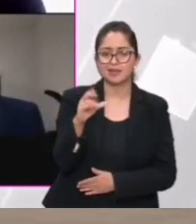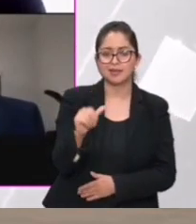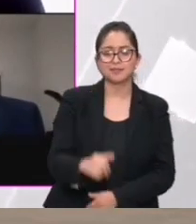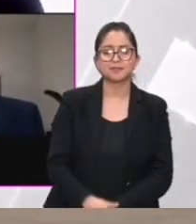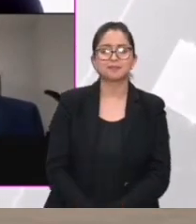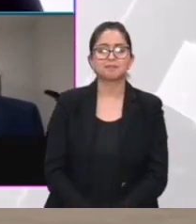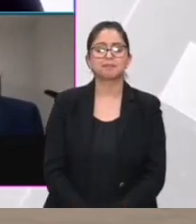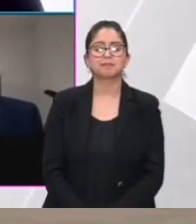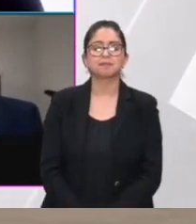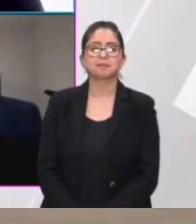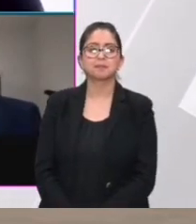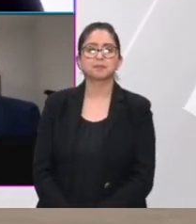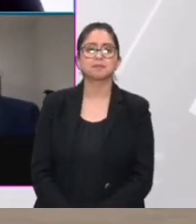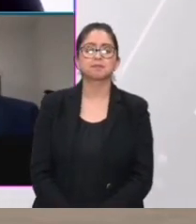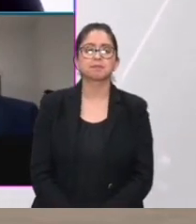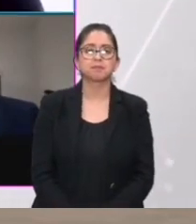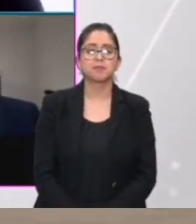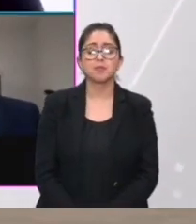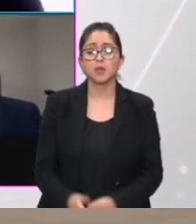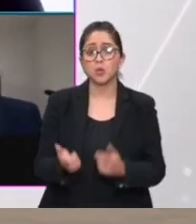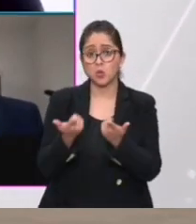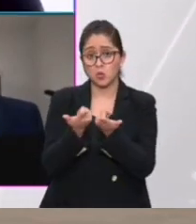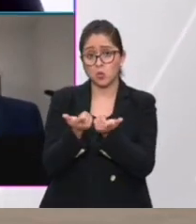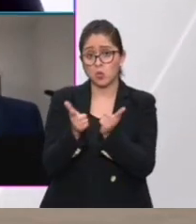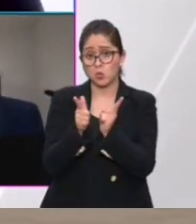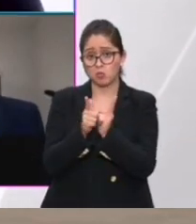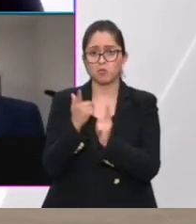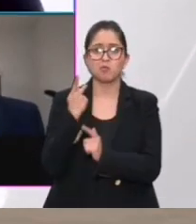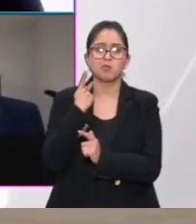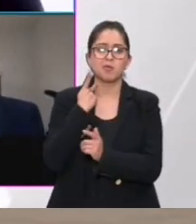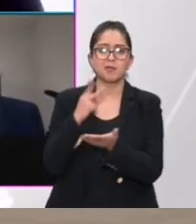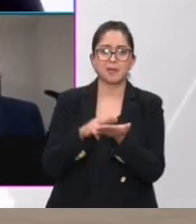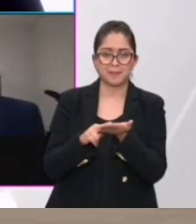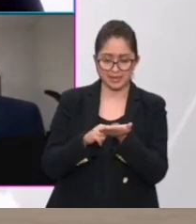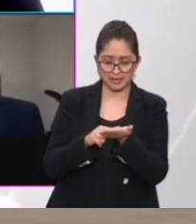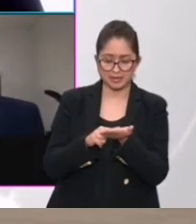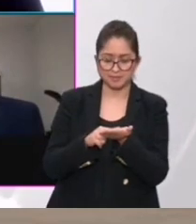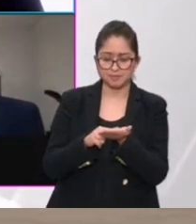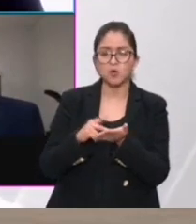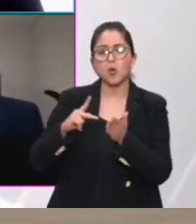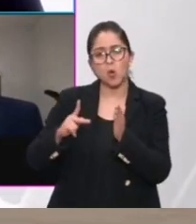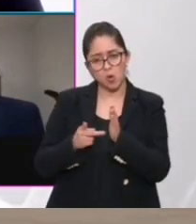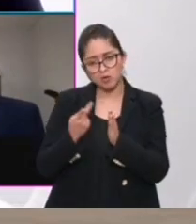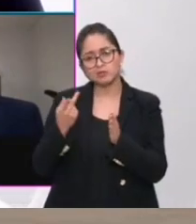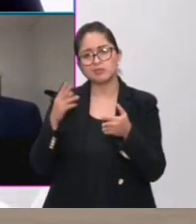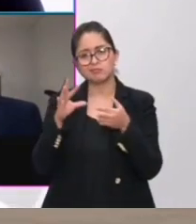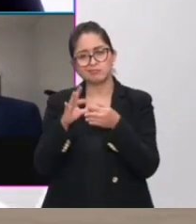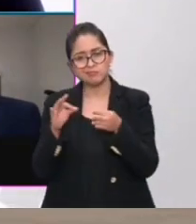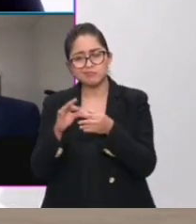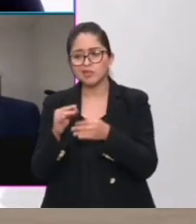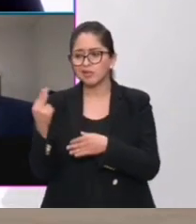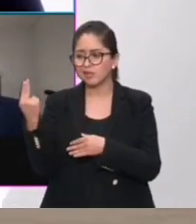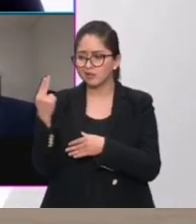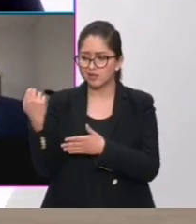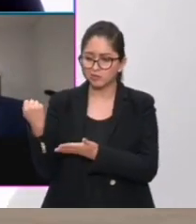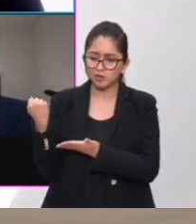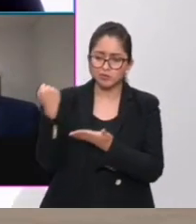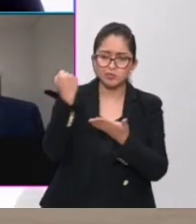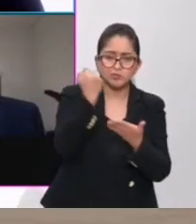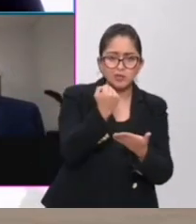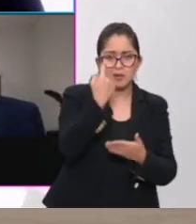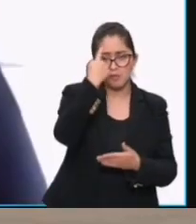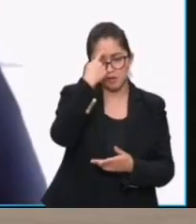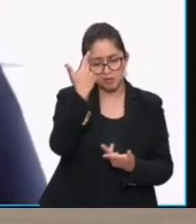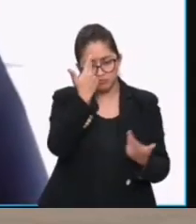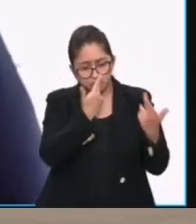Pues reiterar que para el Partido Verde contar con los recursos suficientes y presupuestados para continuar con la detección,